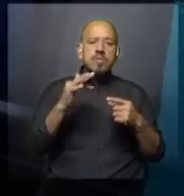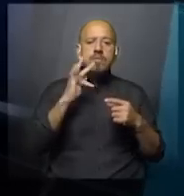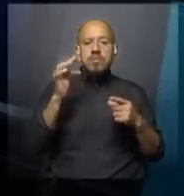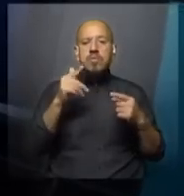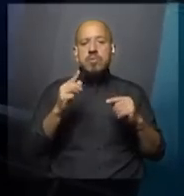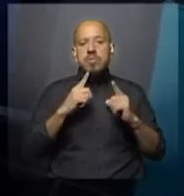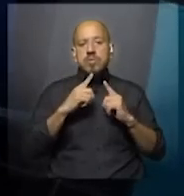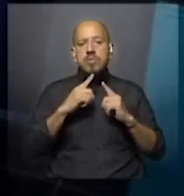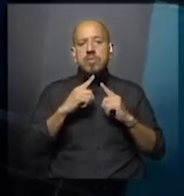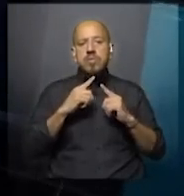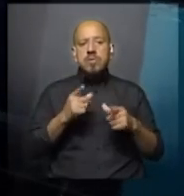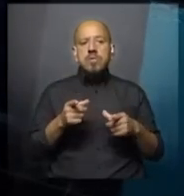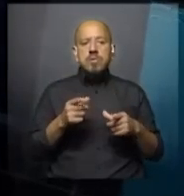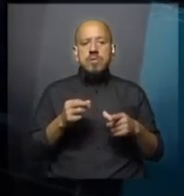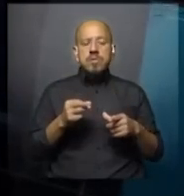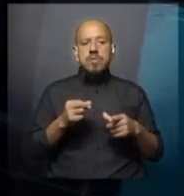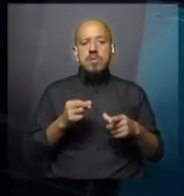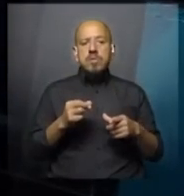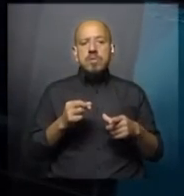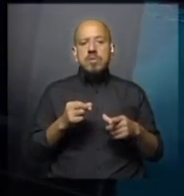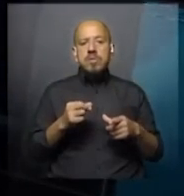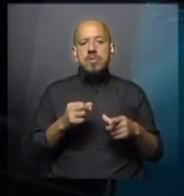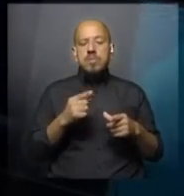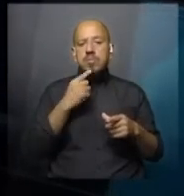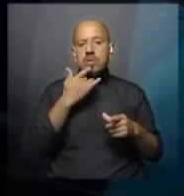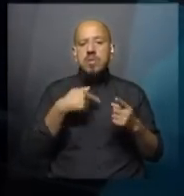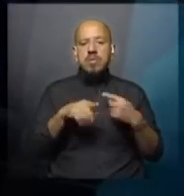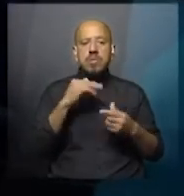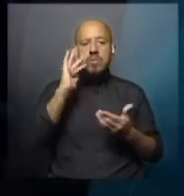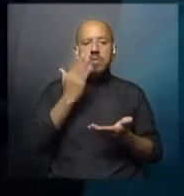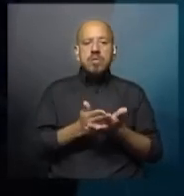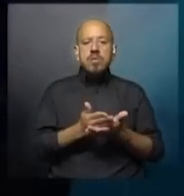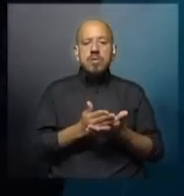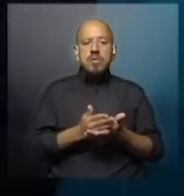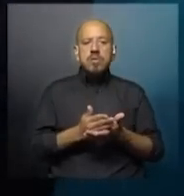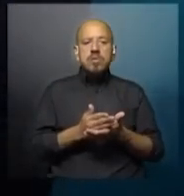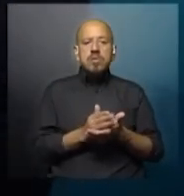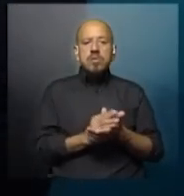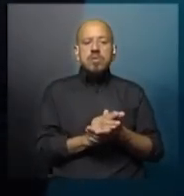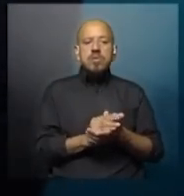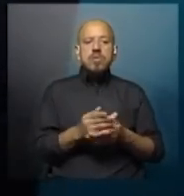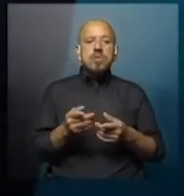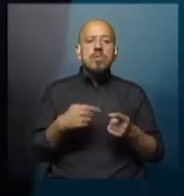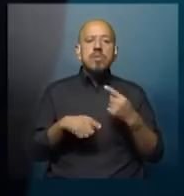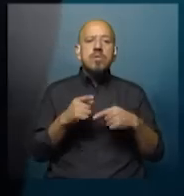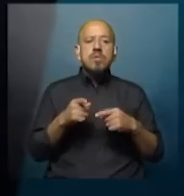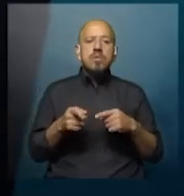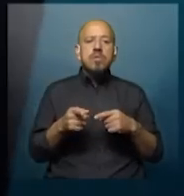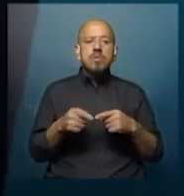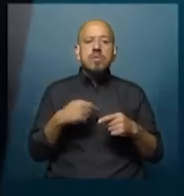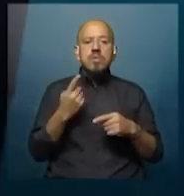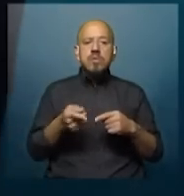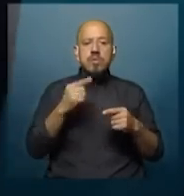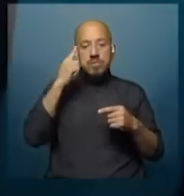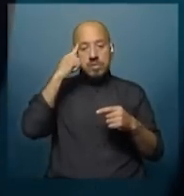esperado de los ciudadanos en función de por ejemplo los castigos la duración de los castigos Entonces eso lleva otro tipo de